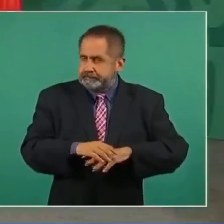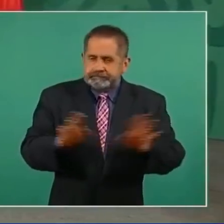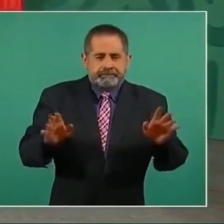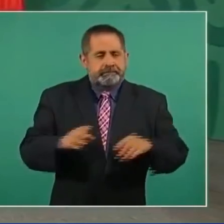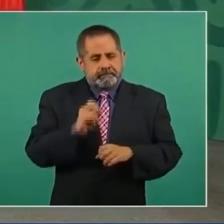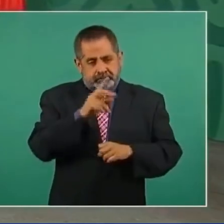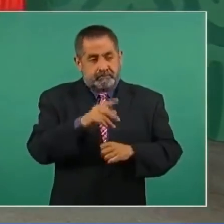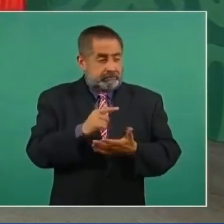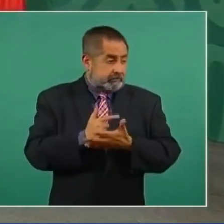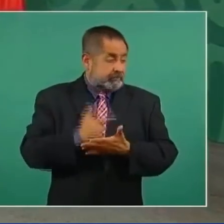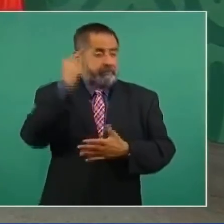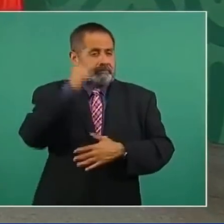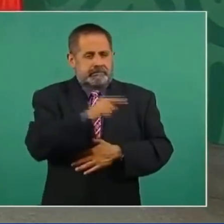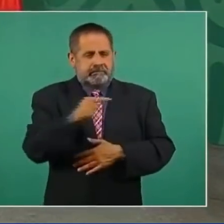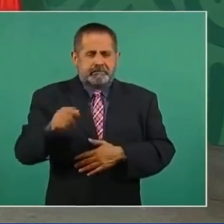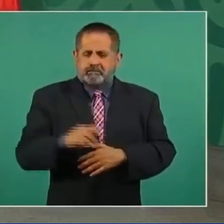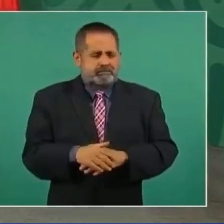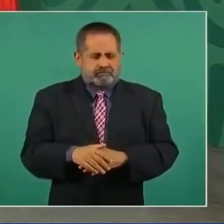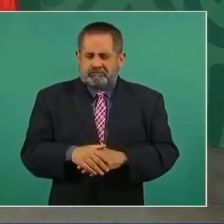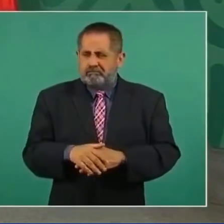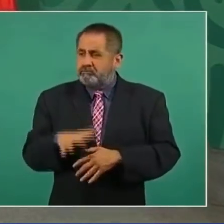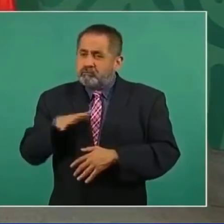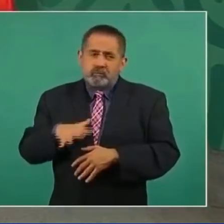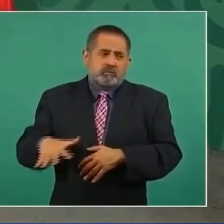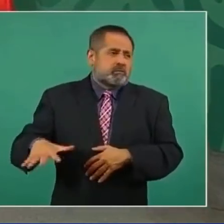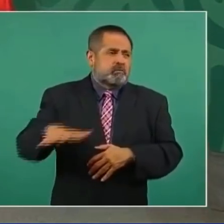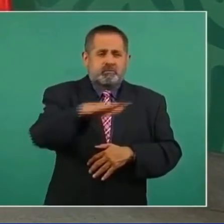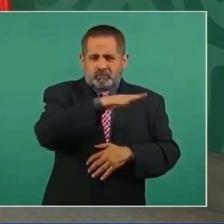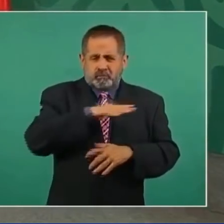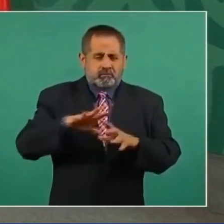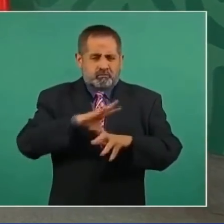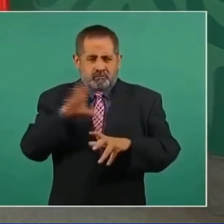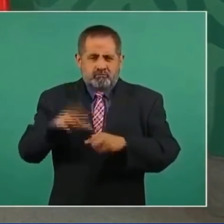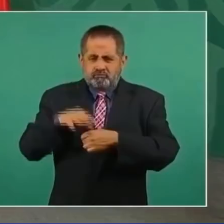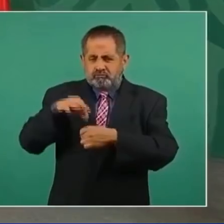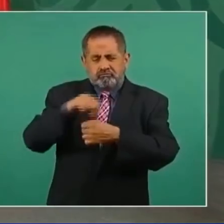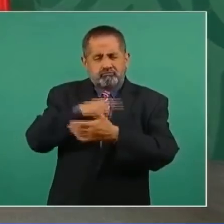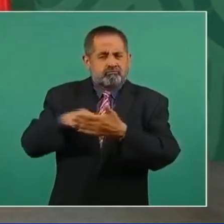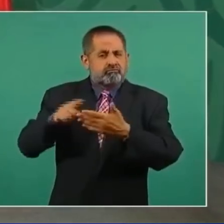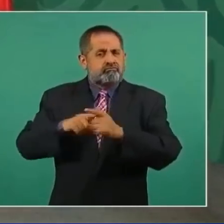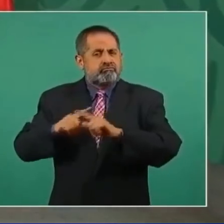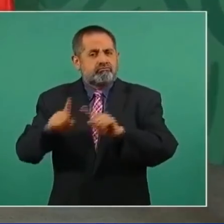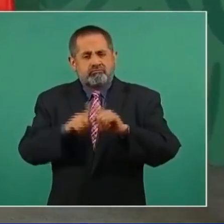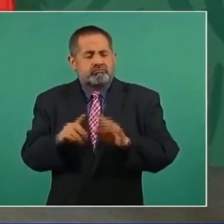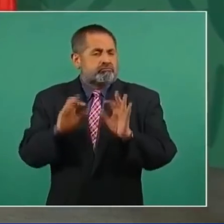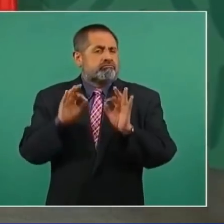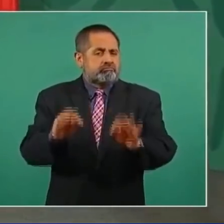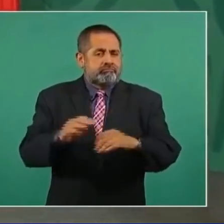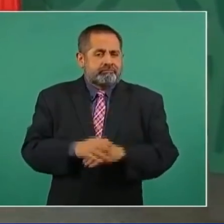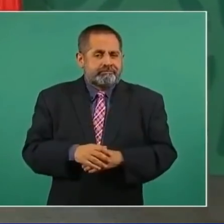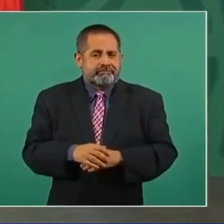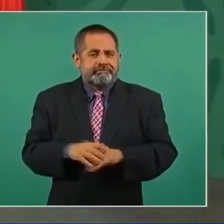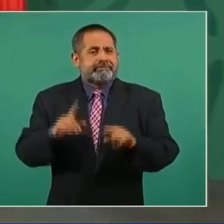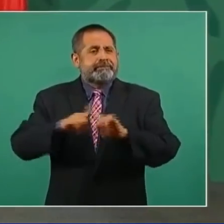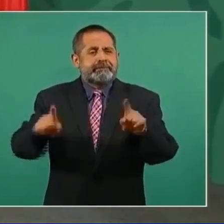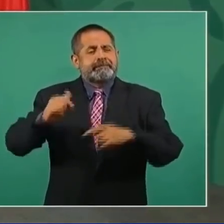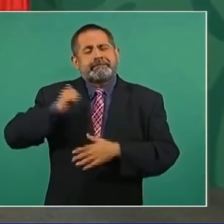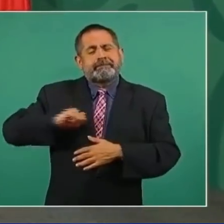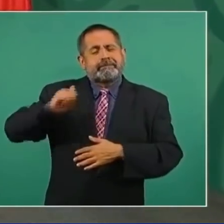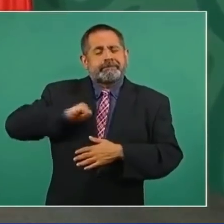pero nada que ver con las elecciones de Estado que llevaban a cabo los del Partido